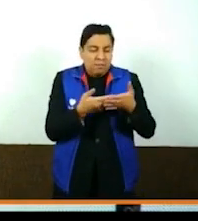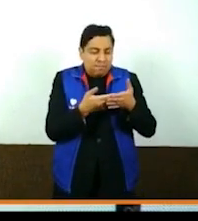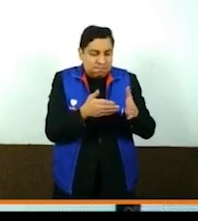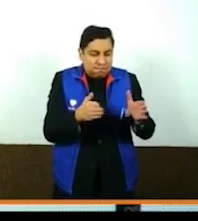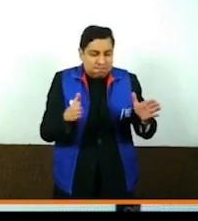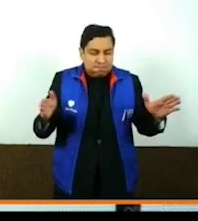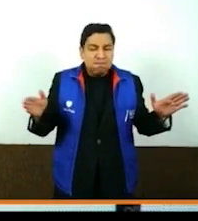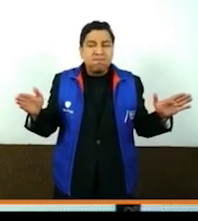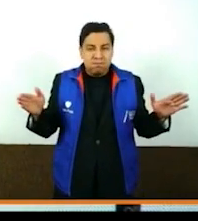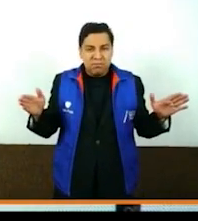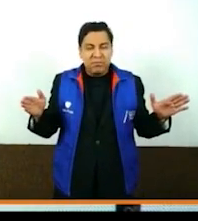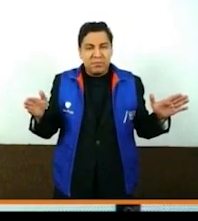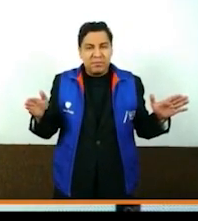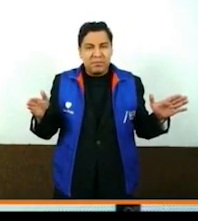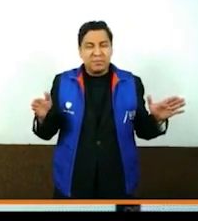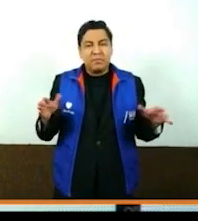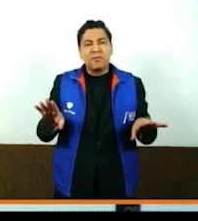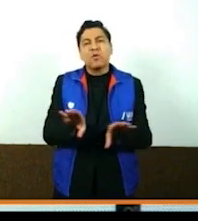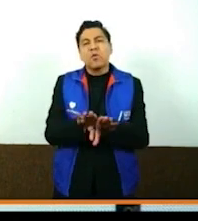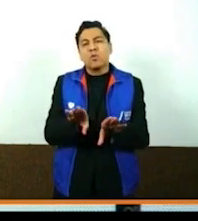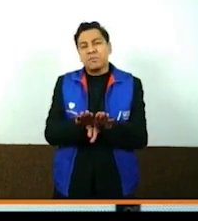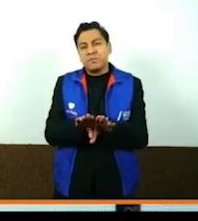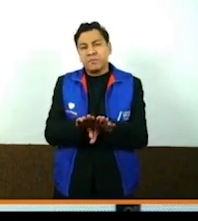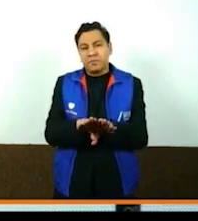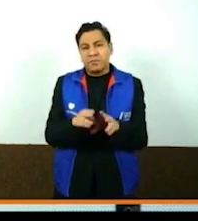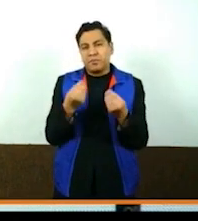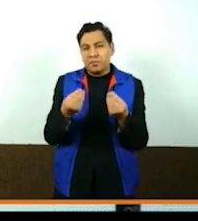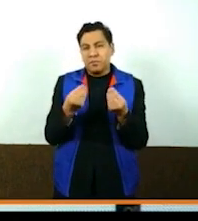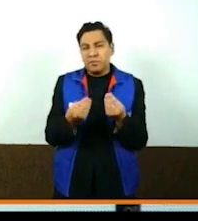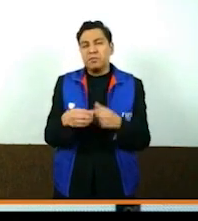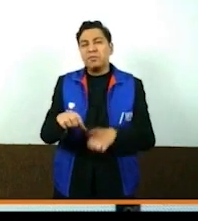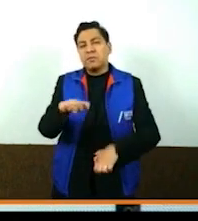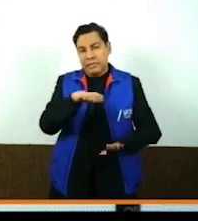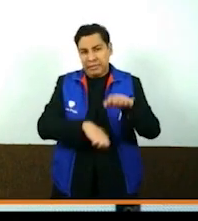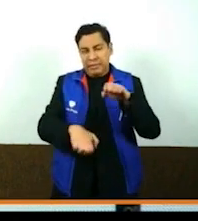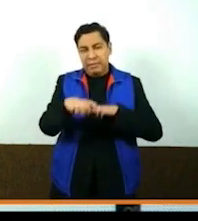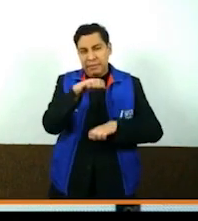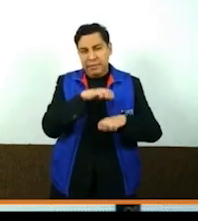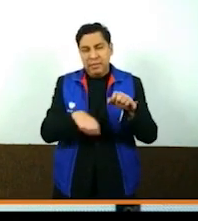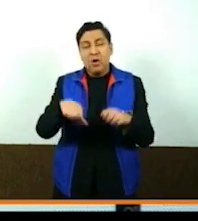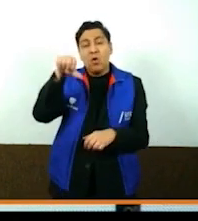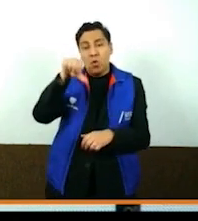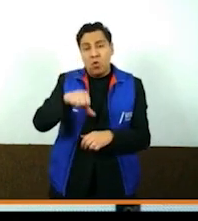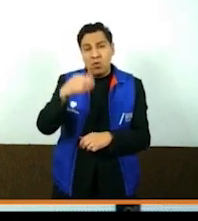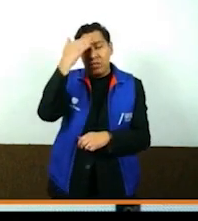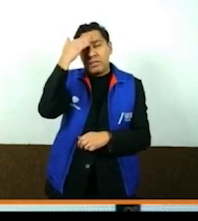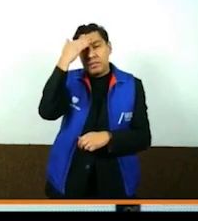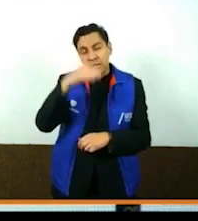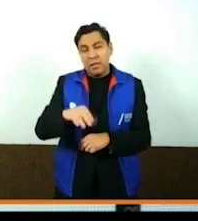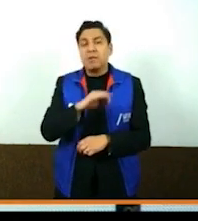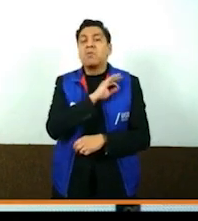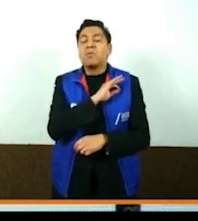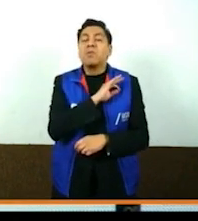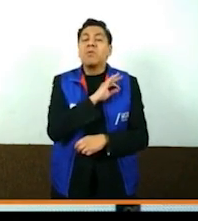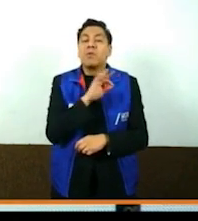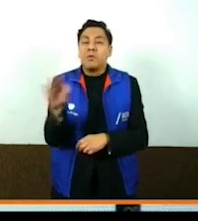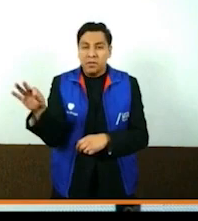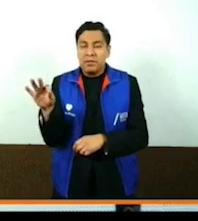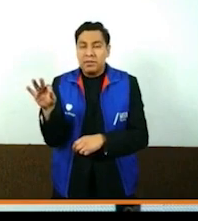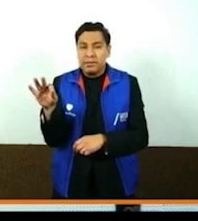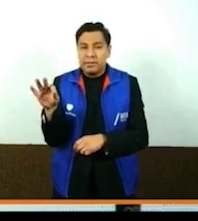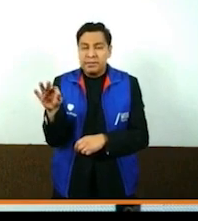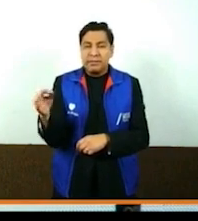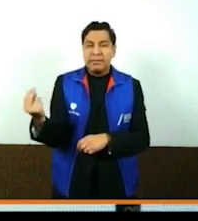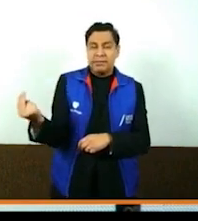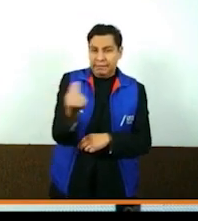también, y haberlo abierto también a muchísimas empresas, a miles de empresas que hoy saben que es posible y que hoy